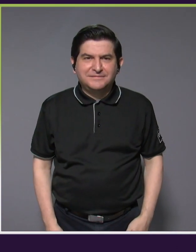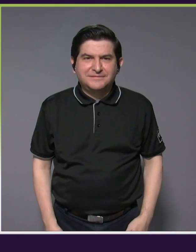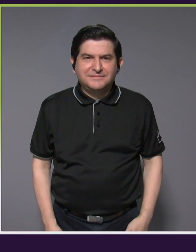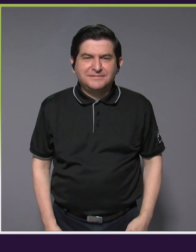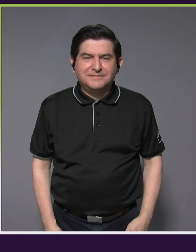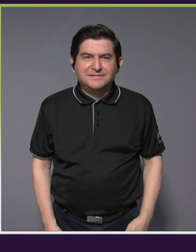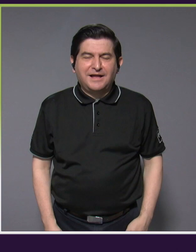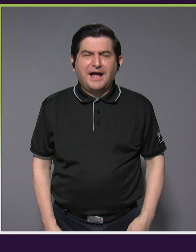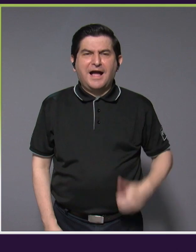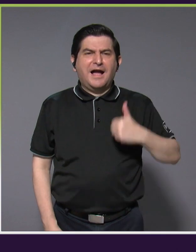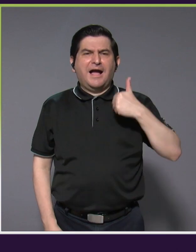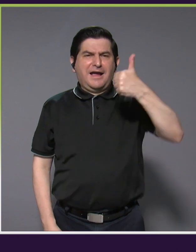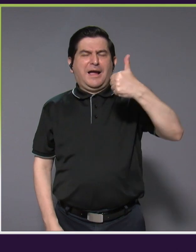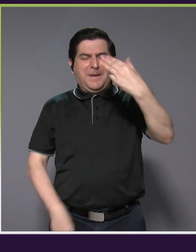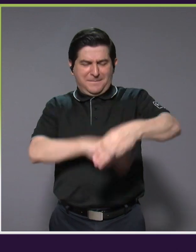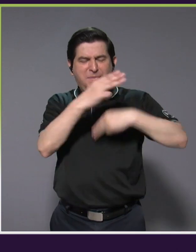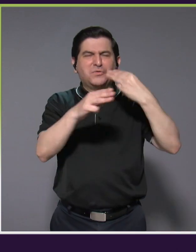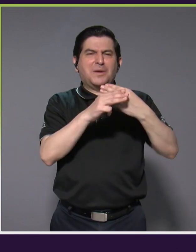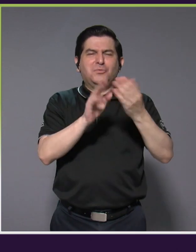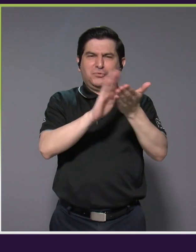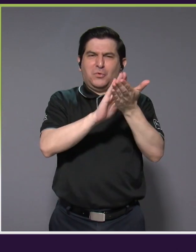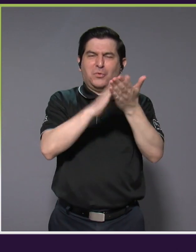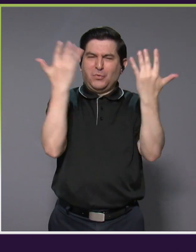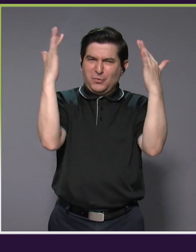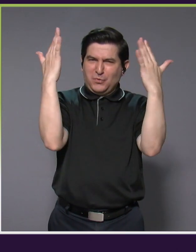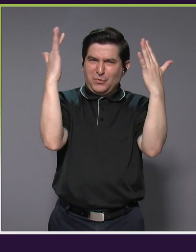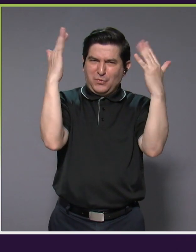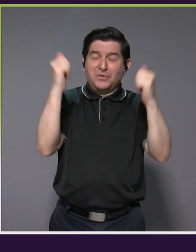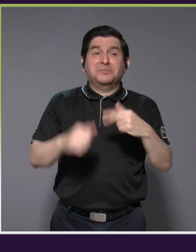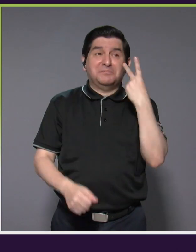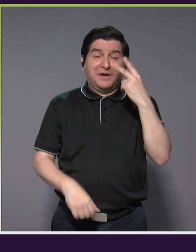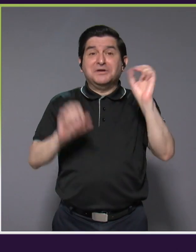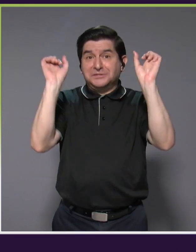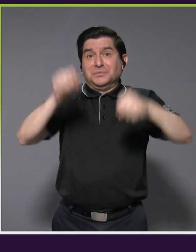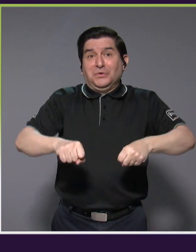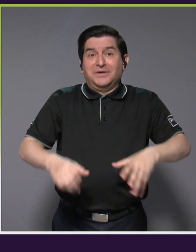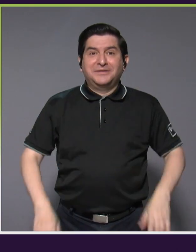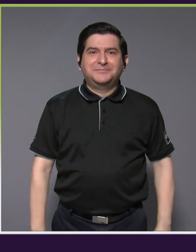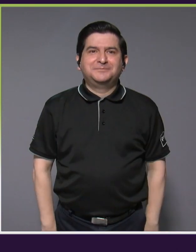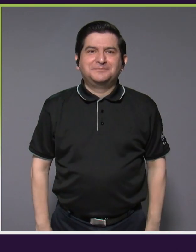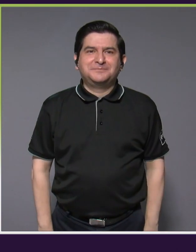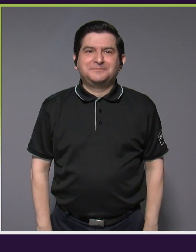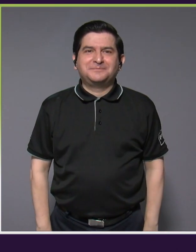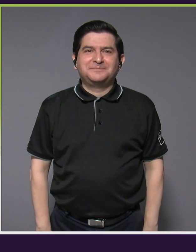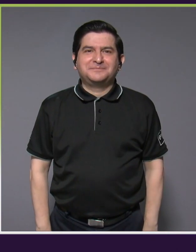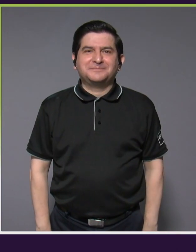Que ser campeón del mundo. Un aplauso ahí para Michael. Vamos a ver si lo logramos.